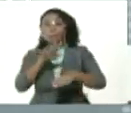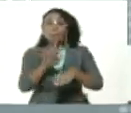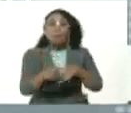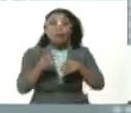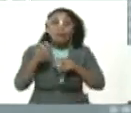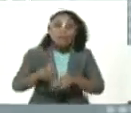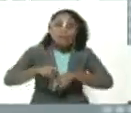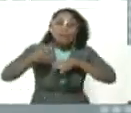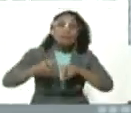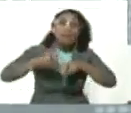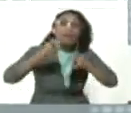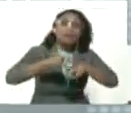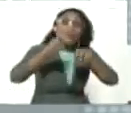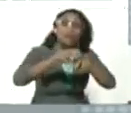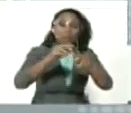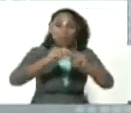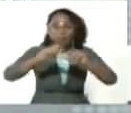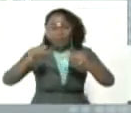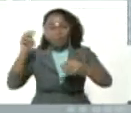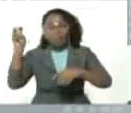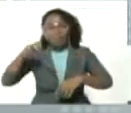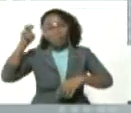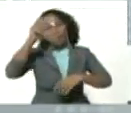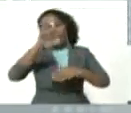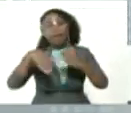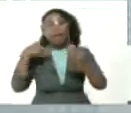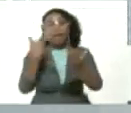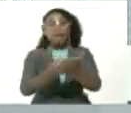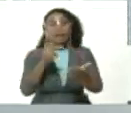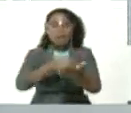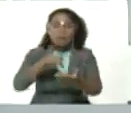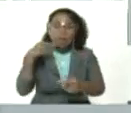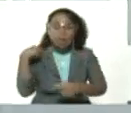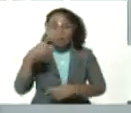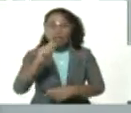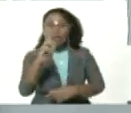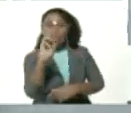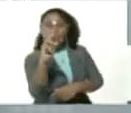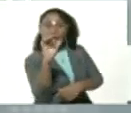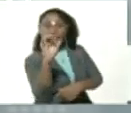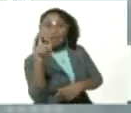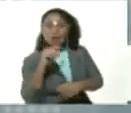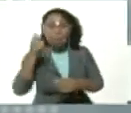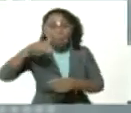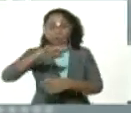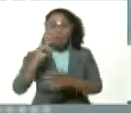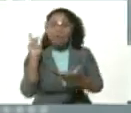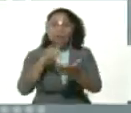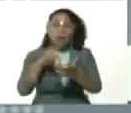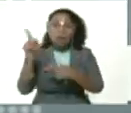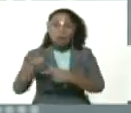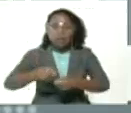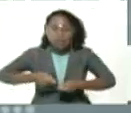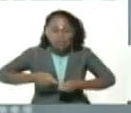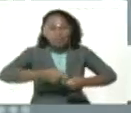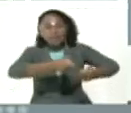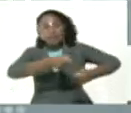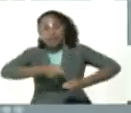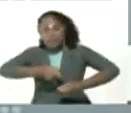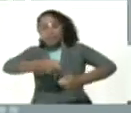para pasar por encima del barro y llegar hasta Tovar. Ya están llegando al pueblo de Tovar. Hay que limpiar todo,